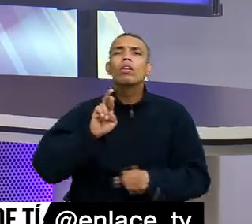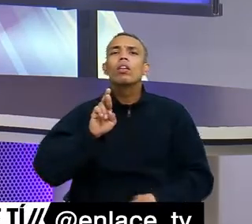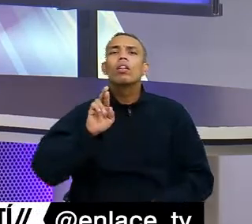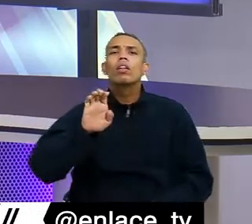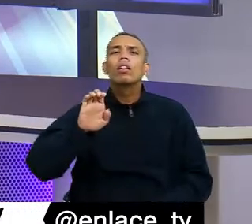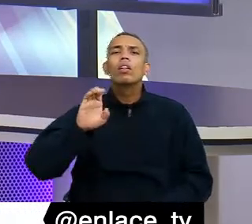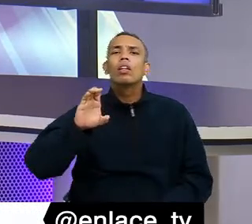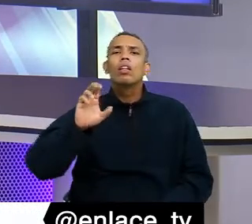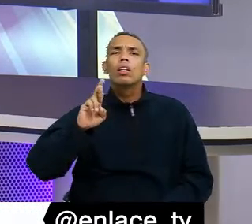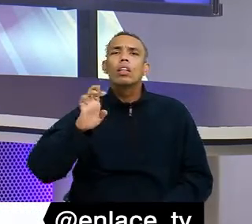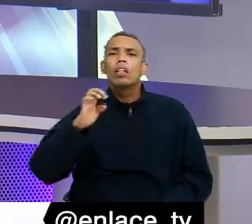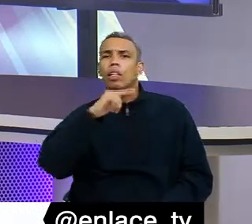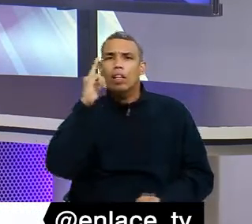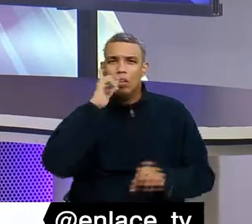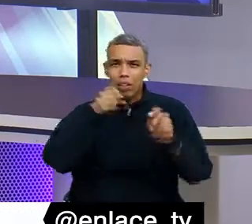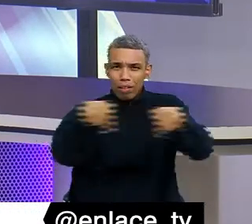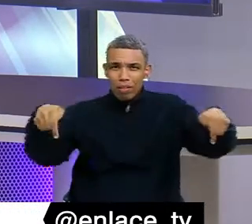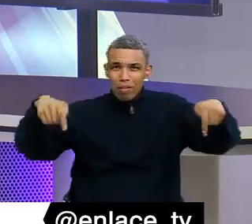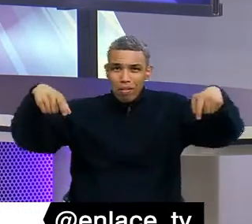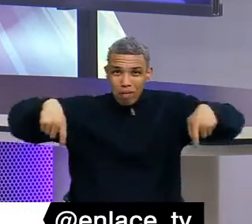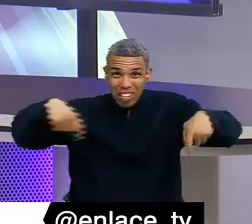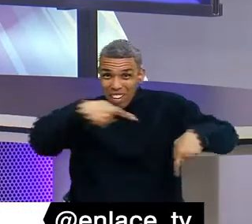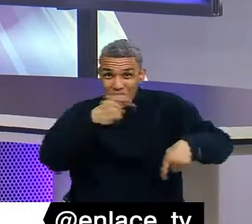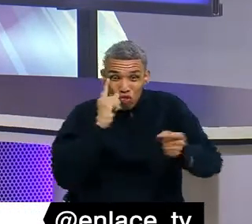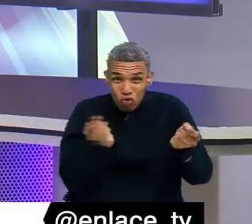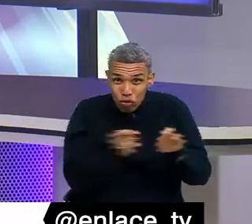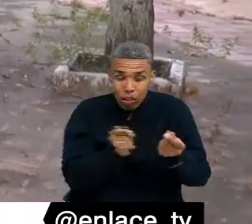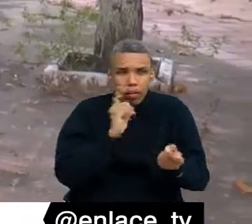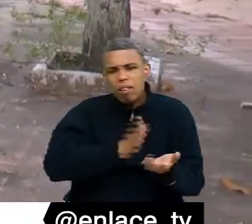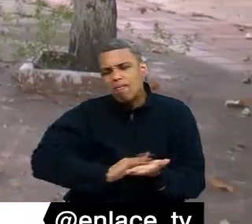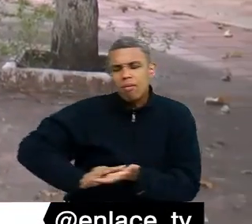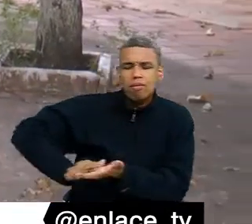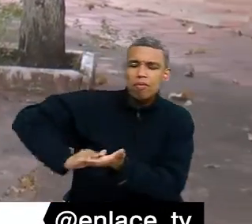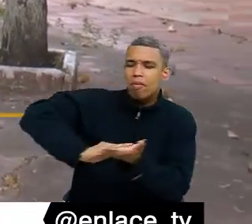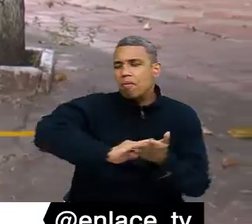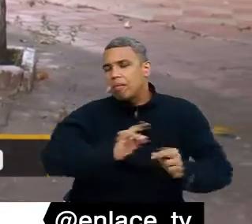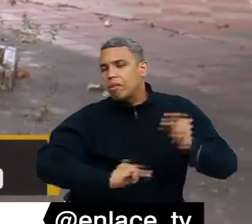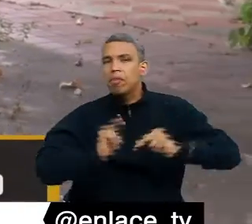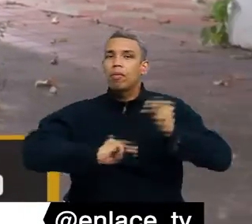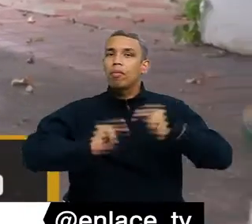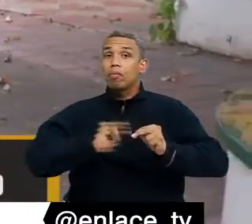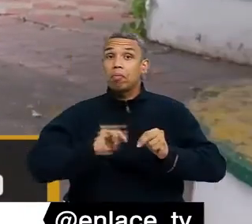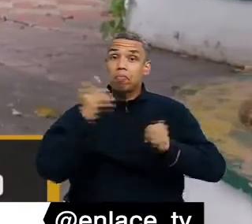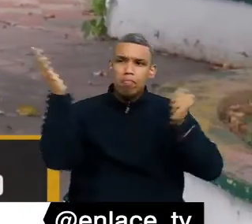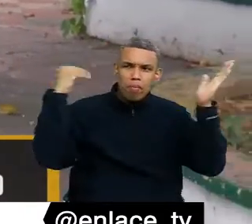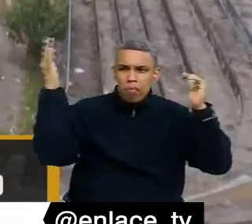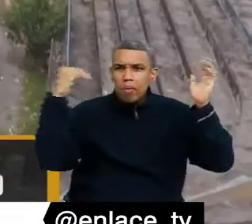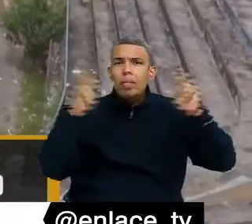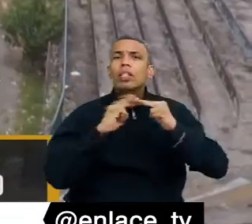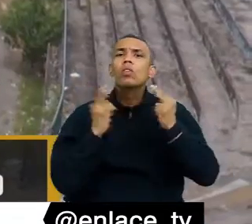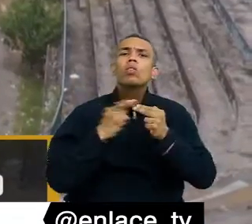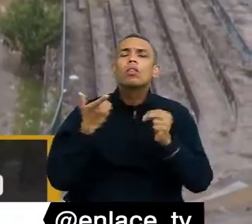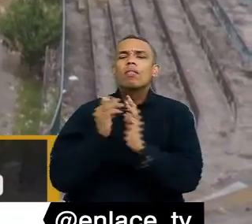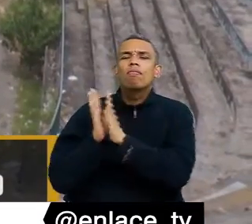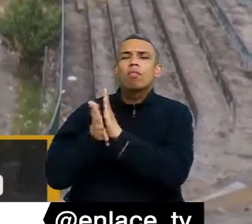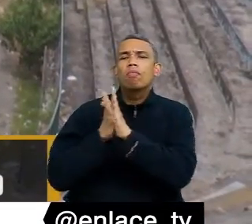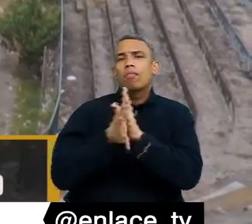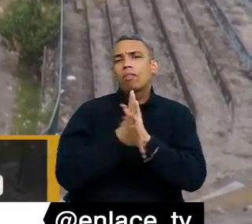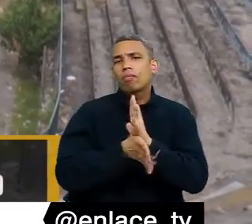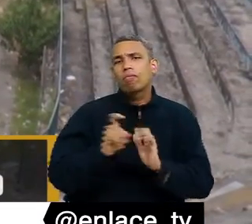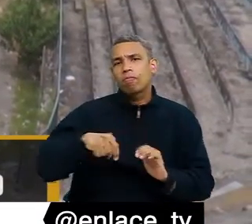del polideportivo Blanca Durán de Padilla. A partir de las 7 de la noche de este martes, la comunidad del barrio Recreo en la Comuna 1